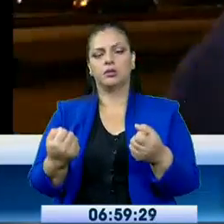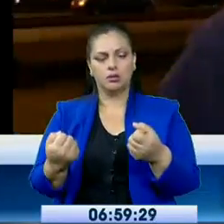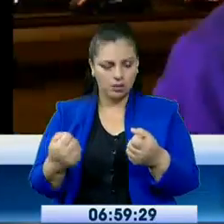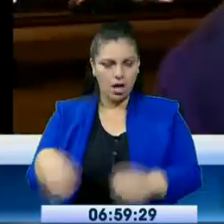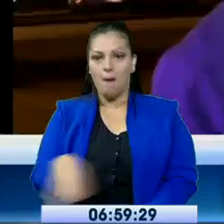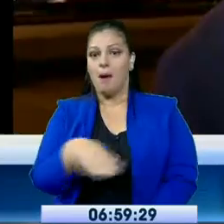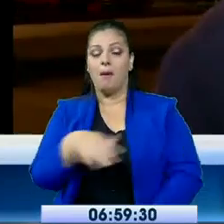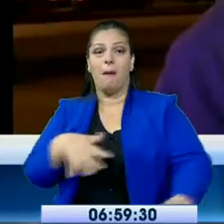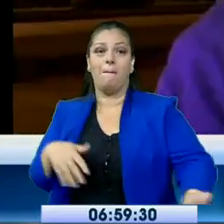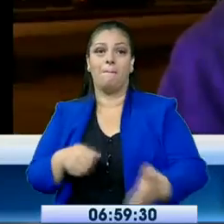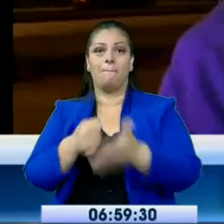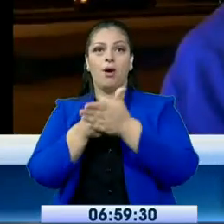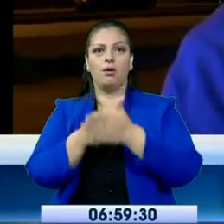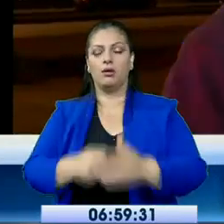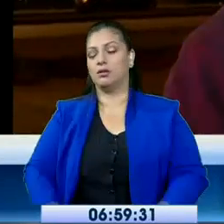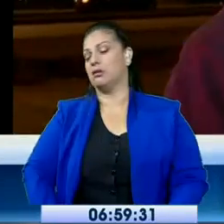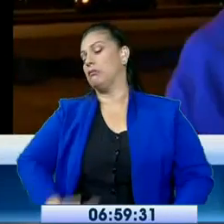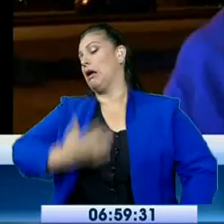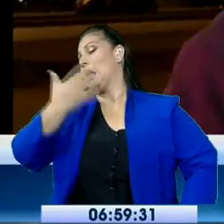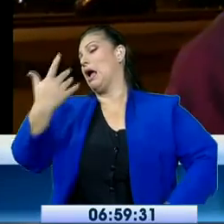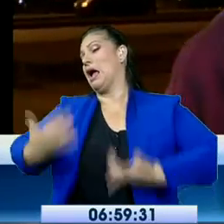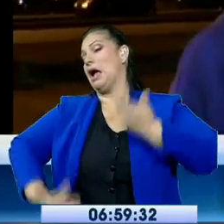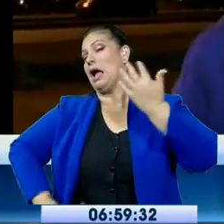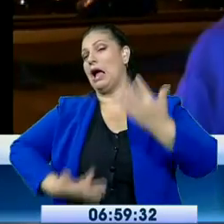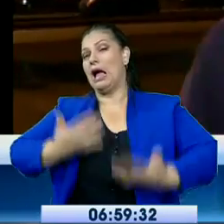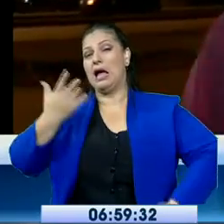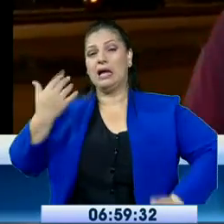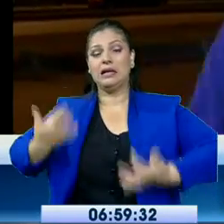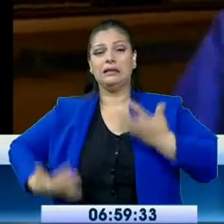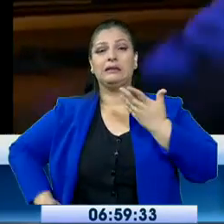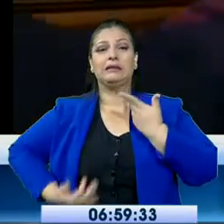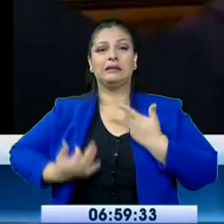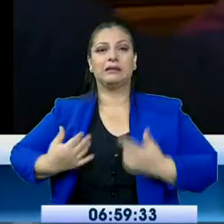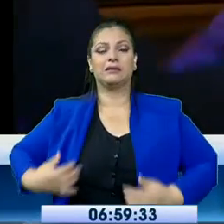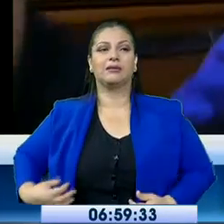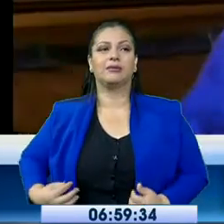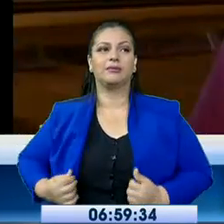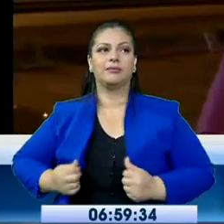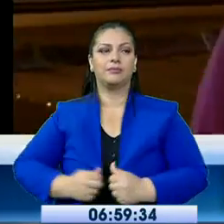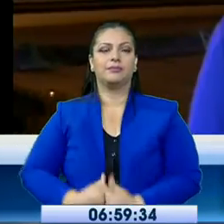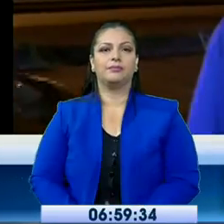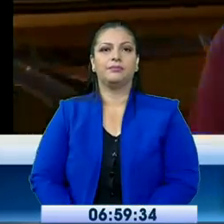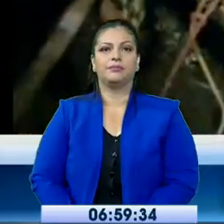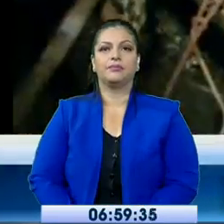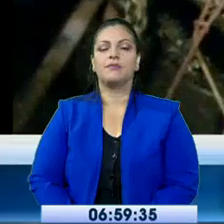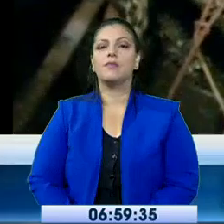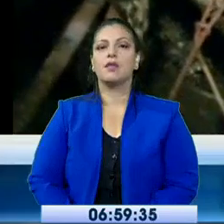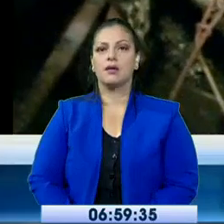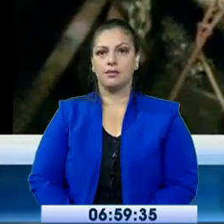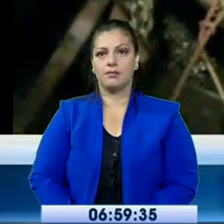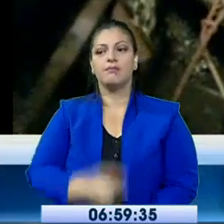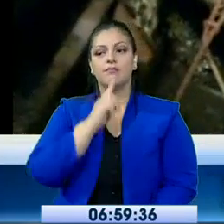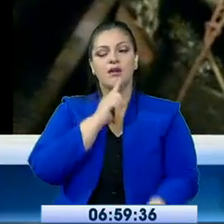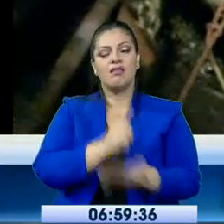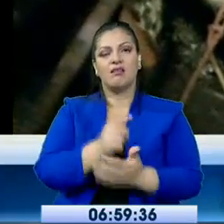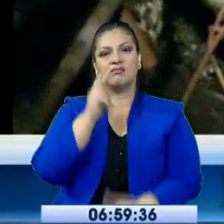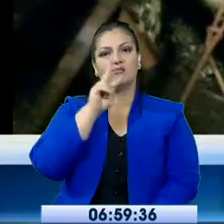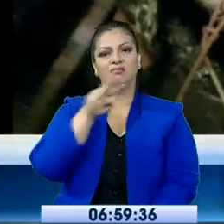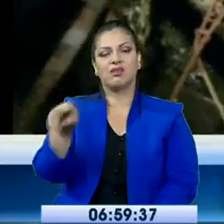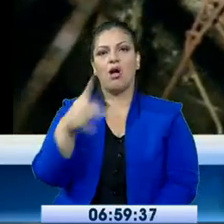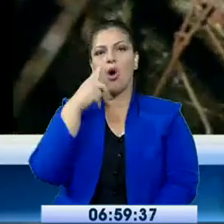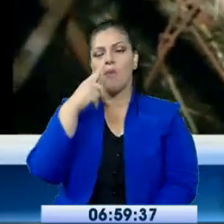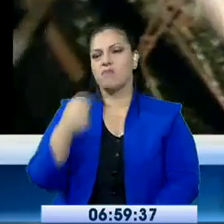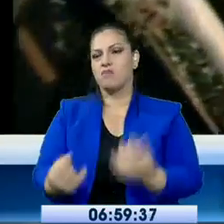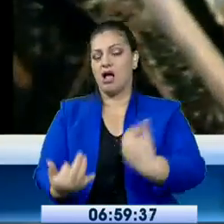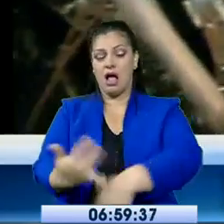En la casa salvaron. En la casa vieron que ya venía el carro, se despegaron. En la casa sí tuvo quemadura de todo el brazo, tenía